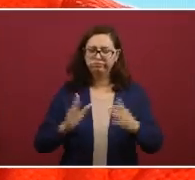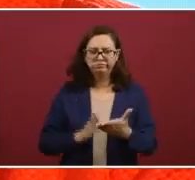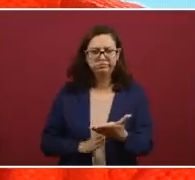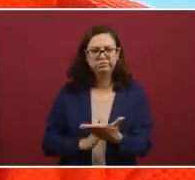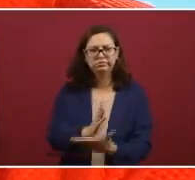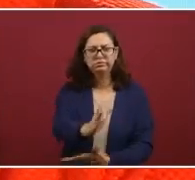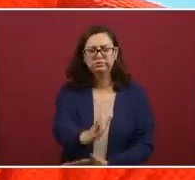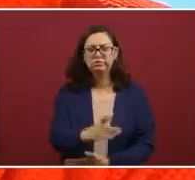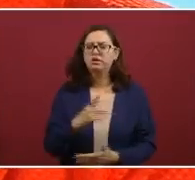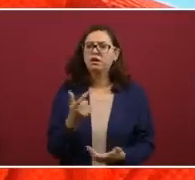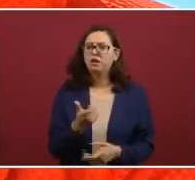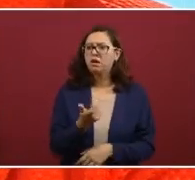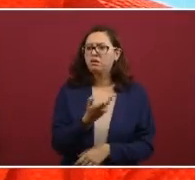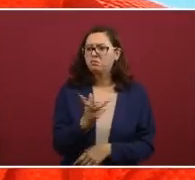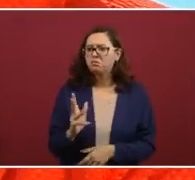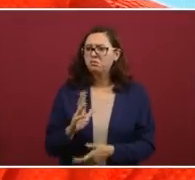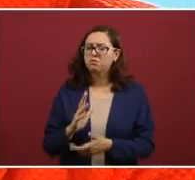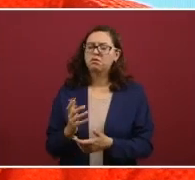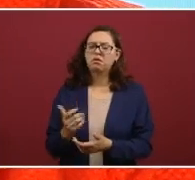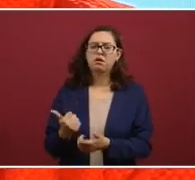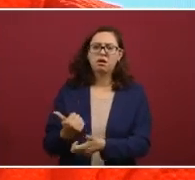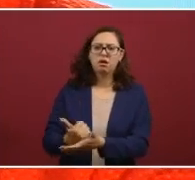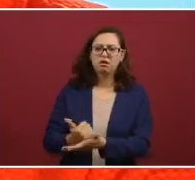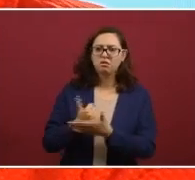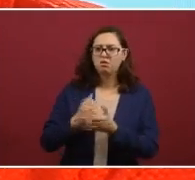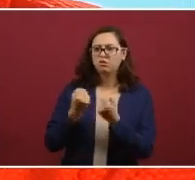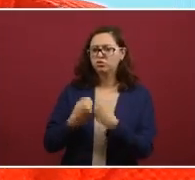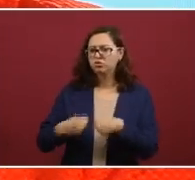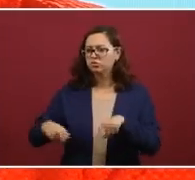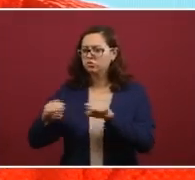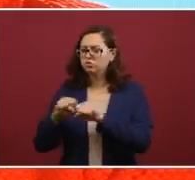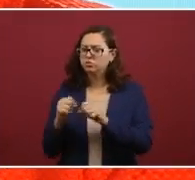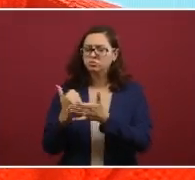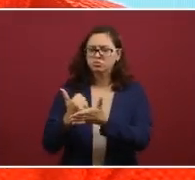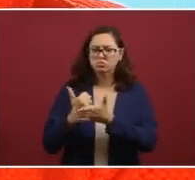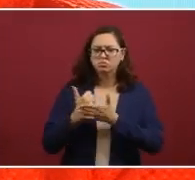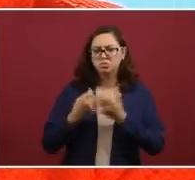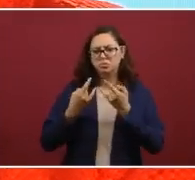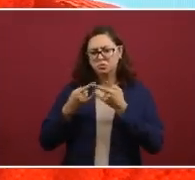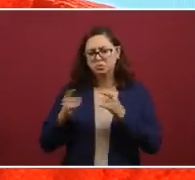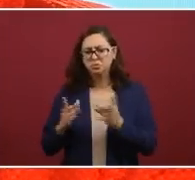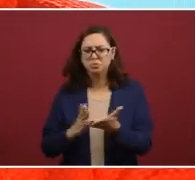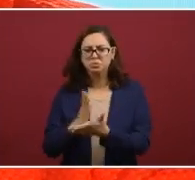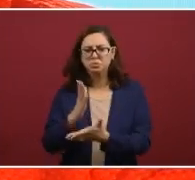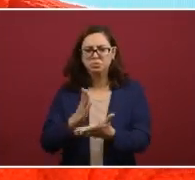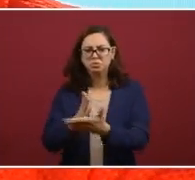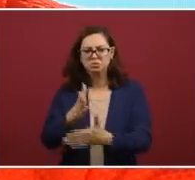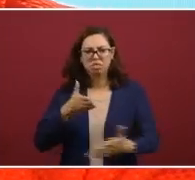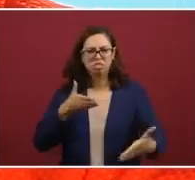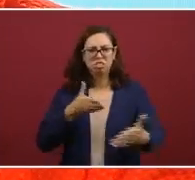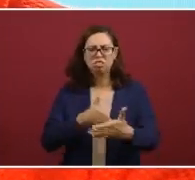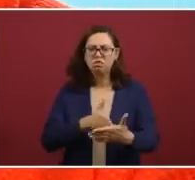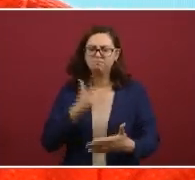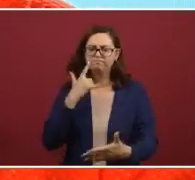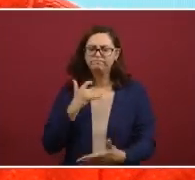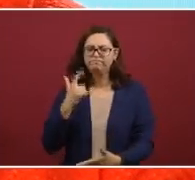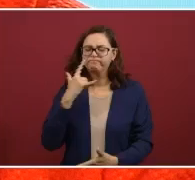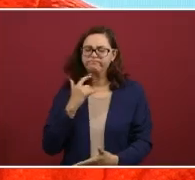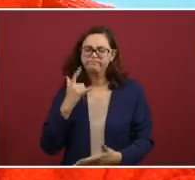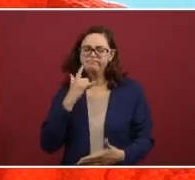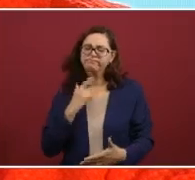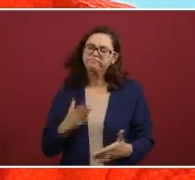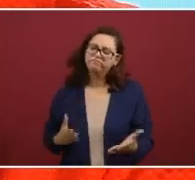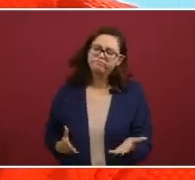estratégicos que nos han abierto puertas y otras las hemos derribado. Todo nos ha costado muchísimo